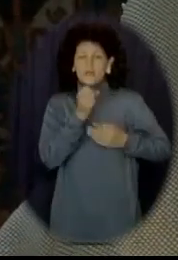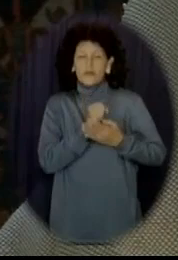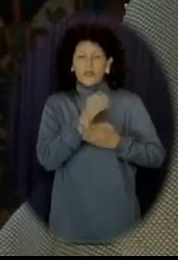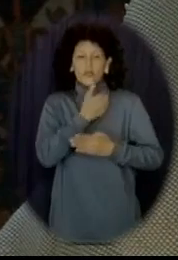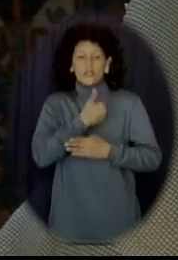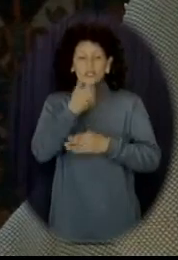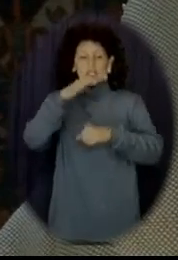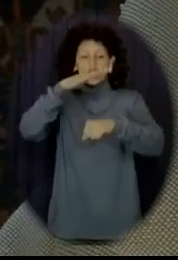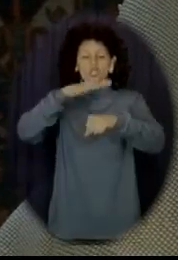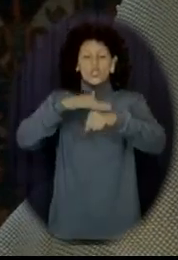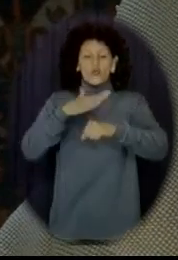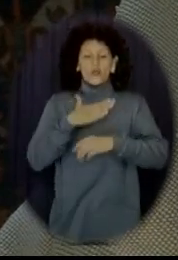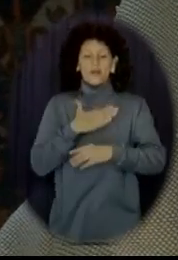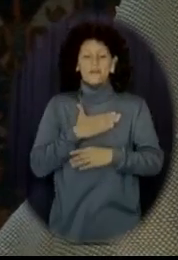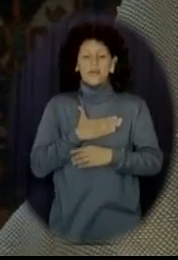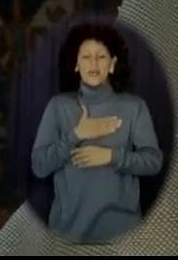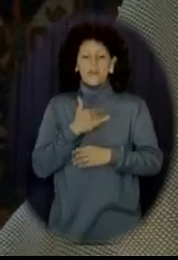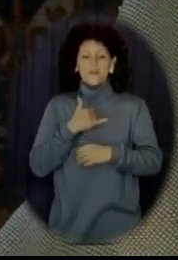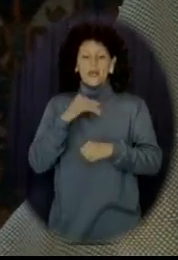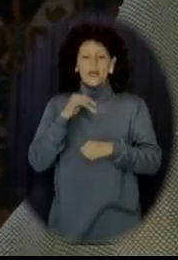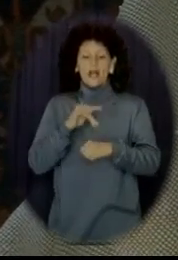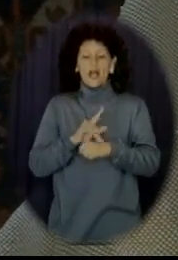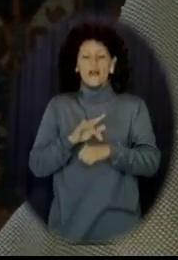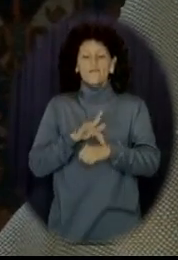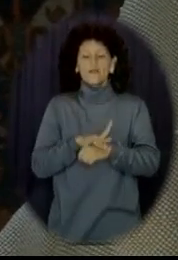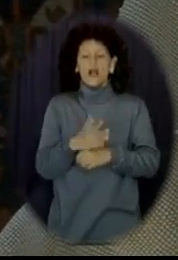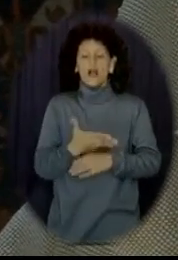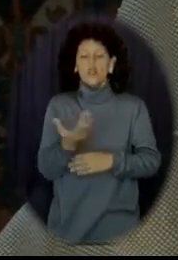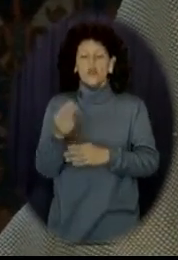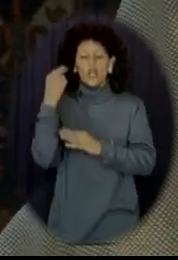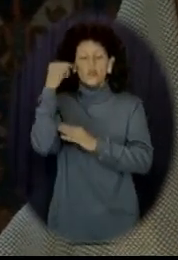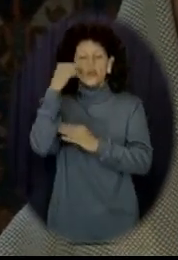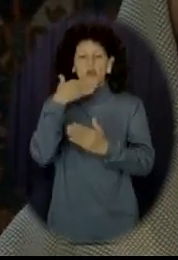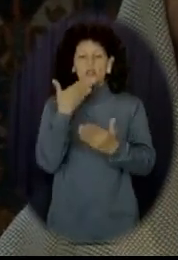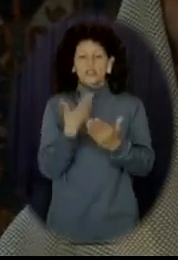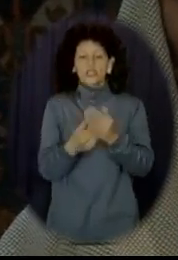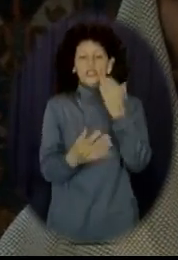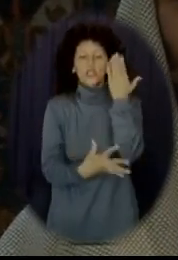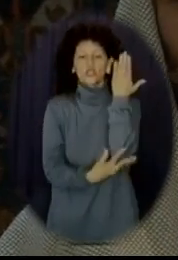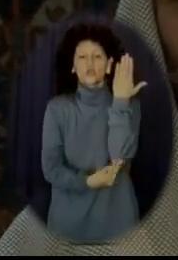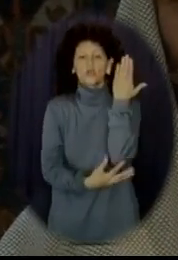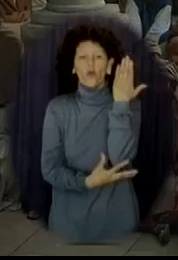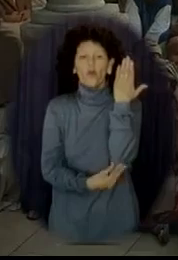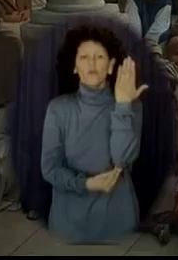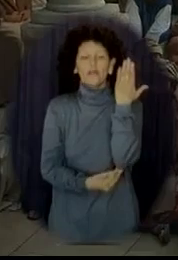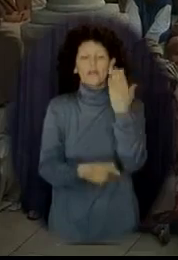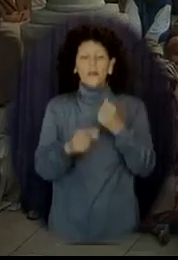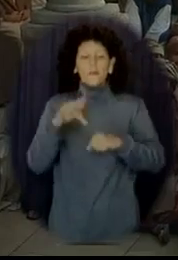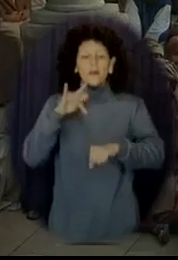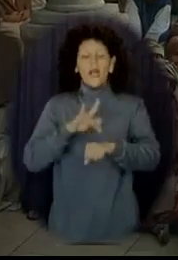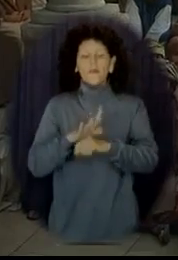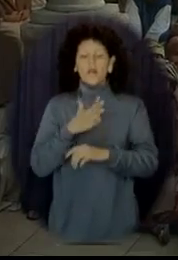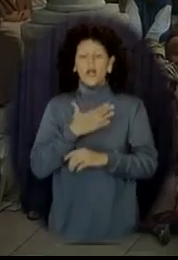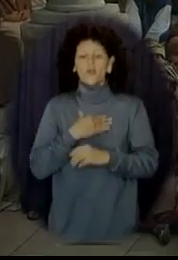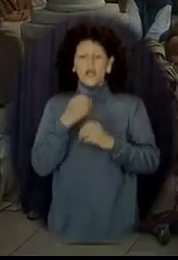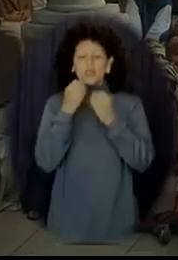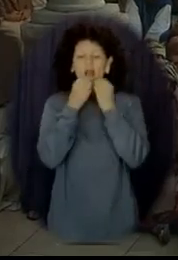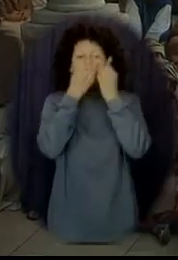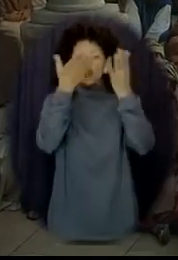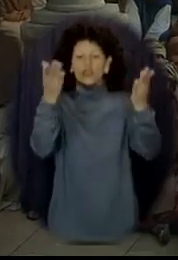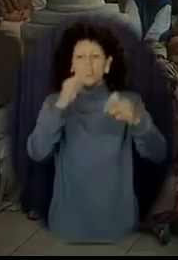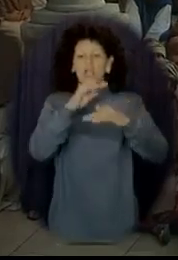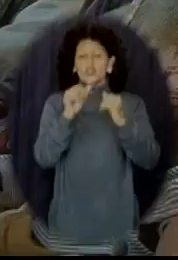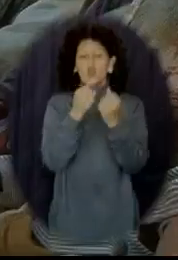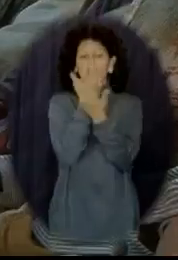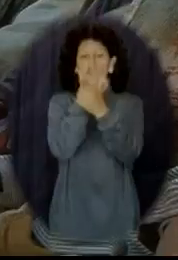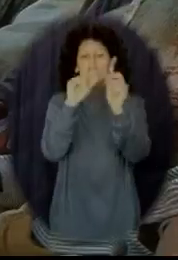El Espíritu del Señor está sobre mí. Me ha ungido para dar las buenas nuevas a los pobres. Me ha enviado a anunciar